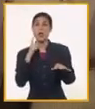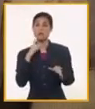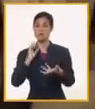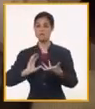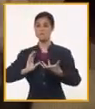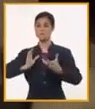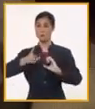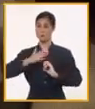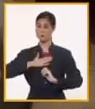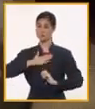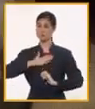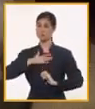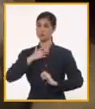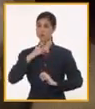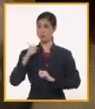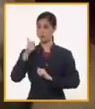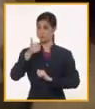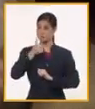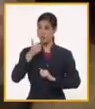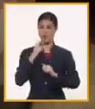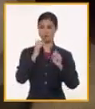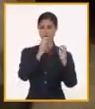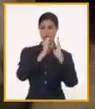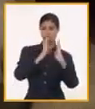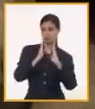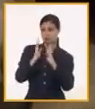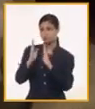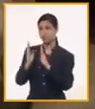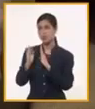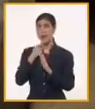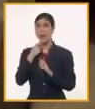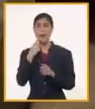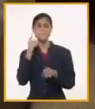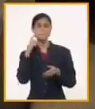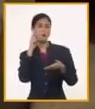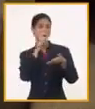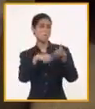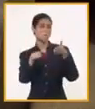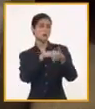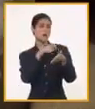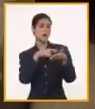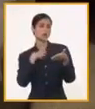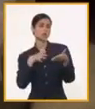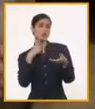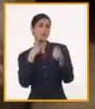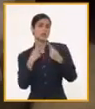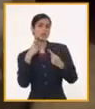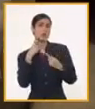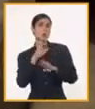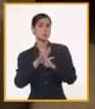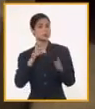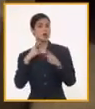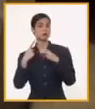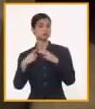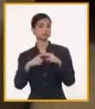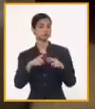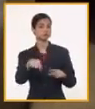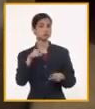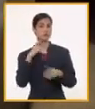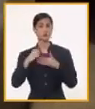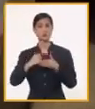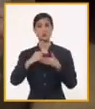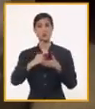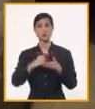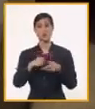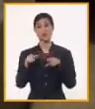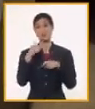íbamos escalonando bien, de acuerdo a los recursos que teníamos. Eso daba más